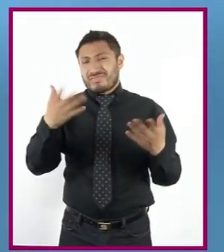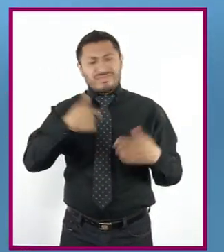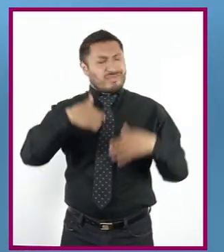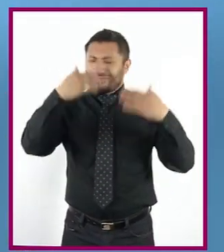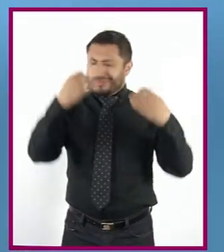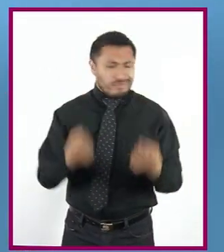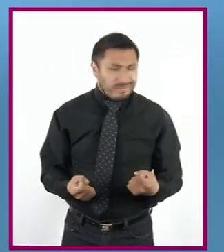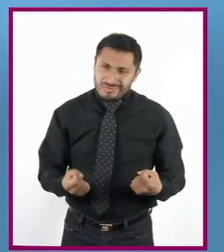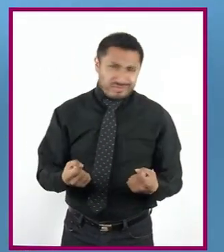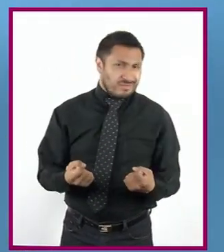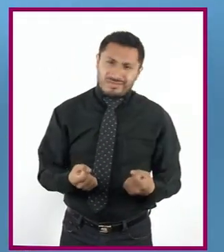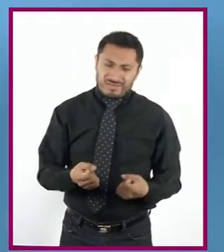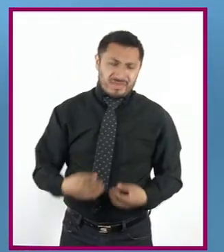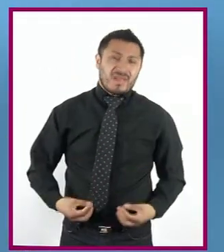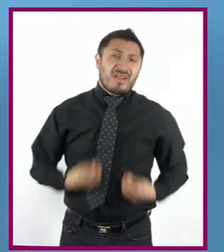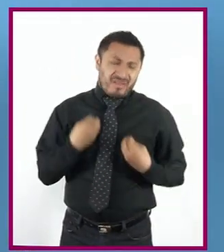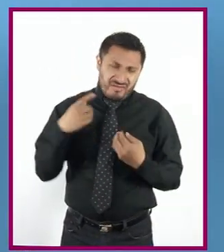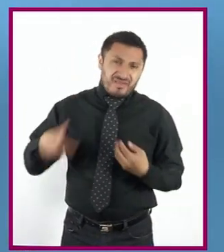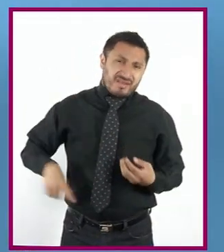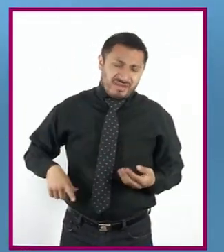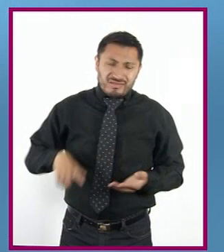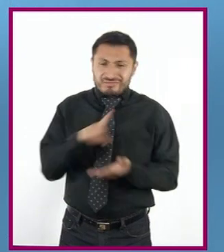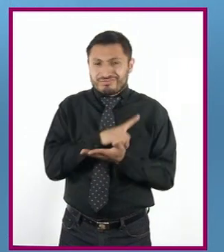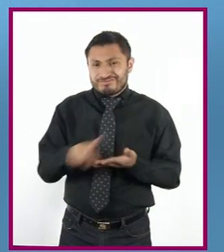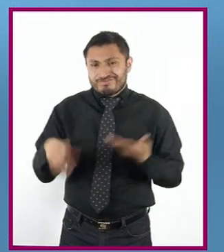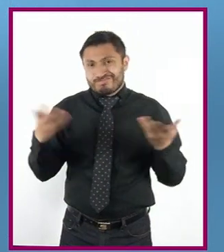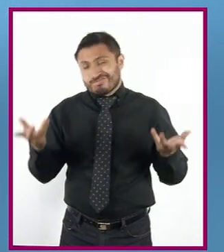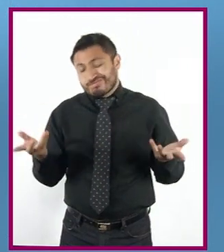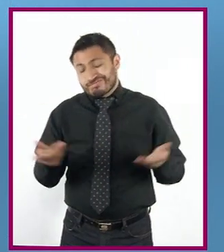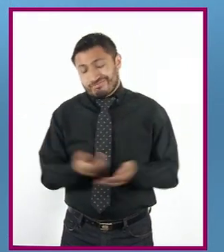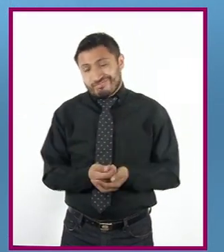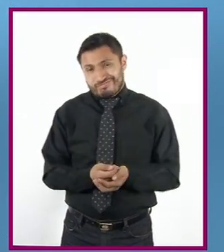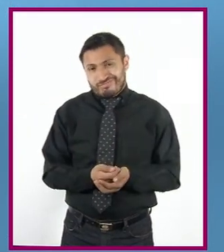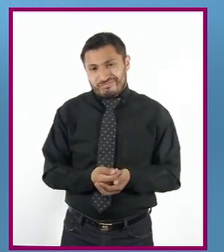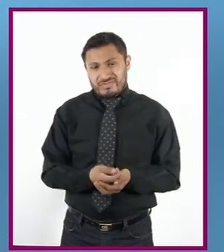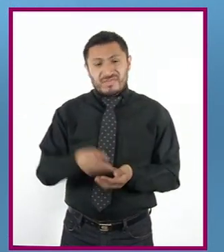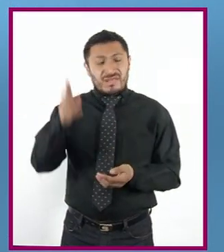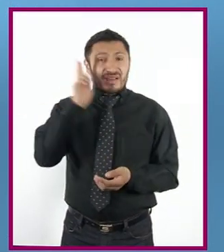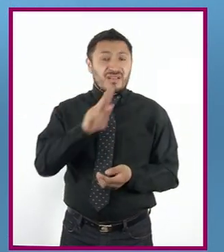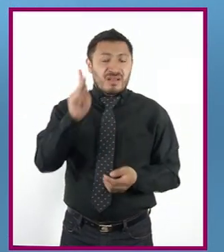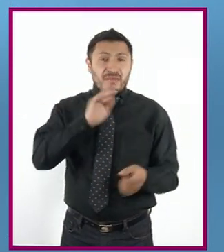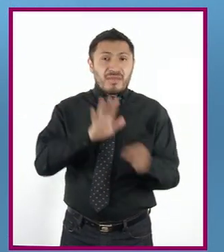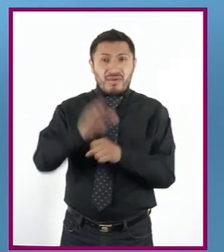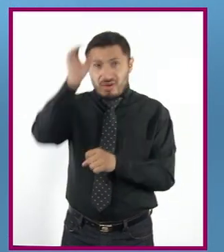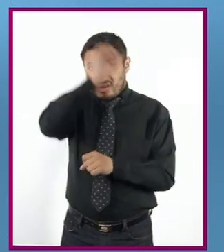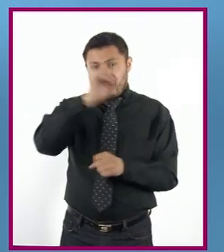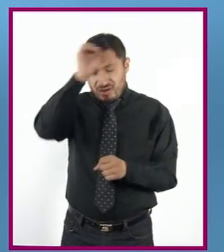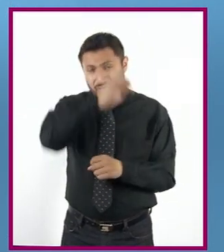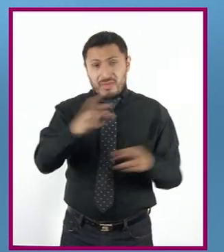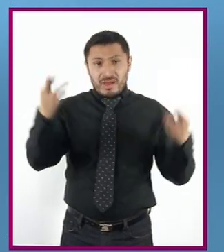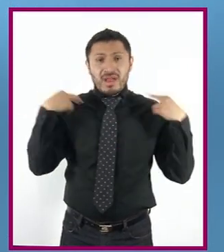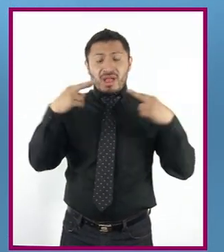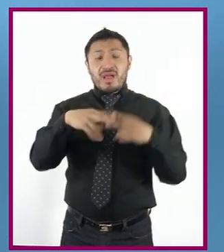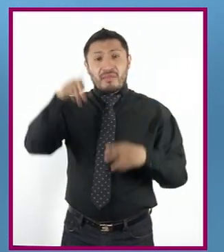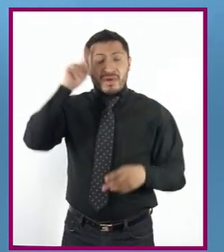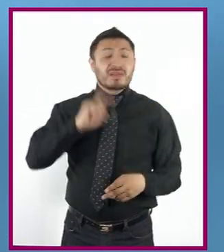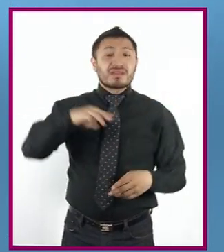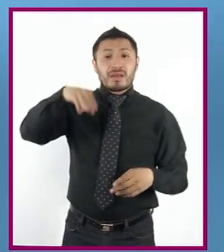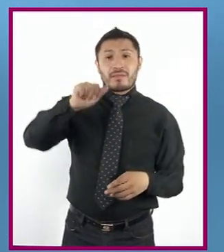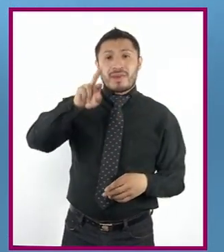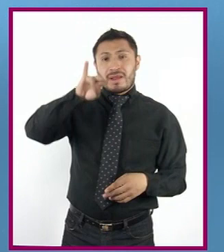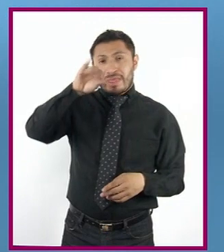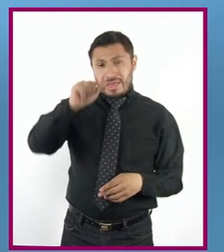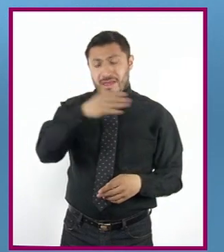que realmente vivamos en un Estado de Derecho. Escuchemos lo que opina al respecto la maestra María Eugenia